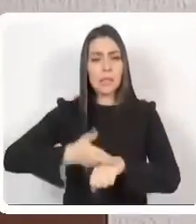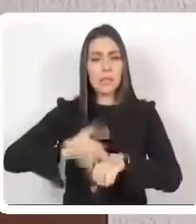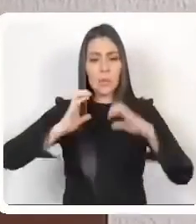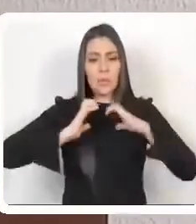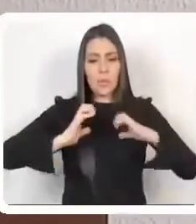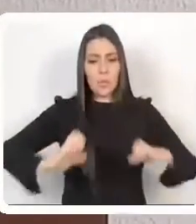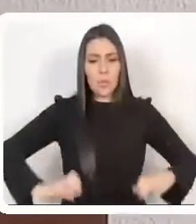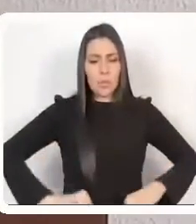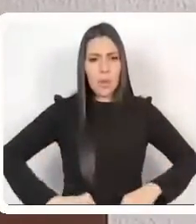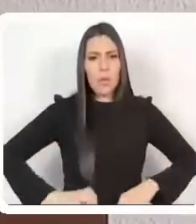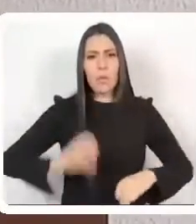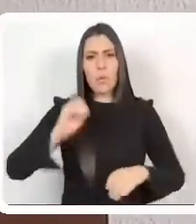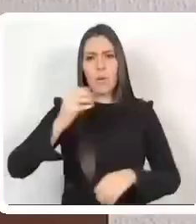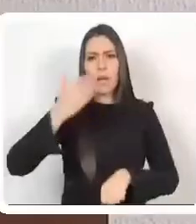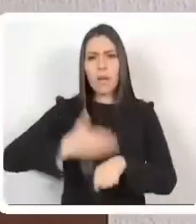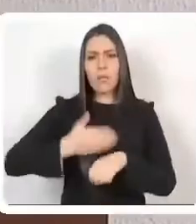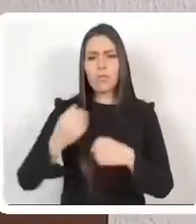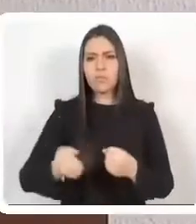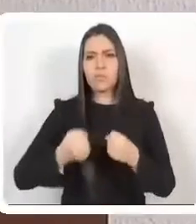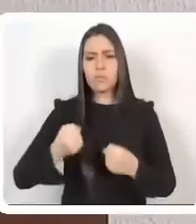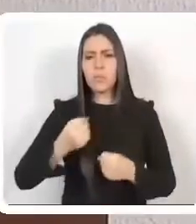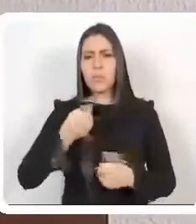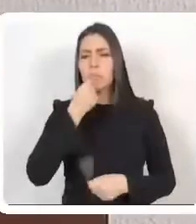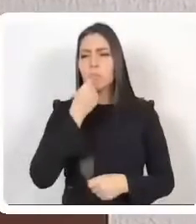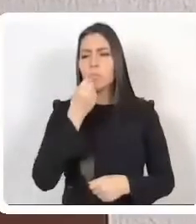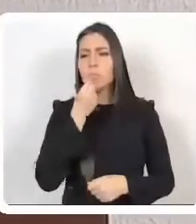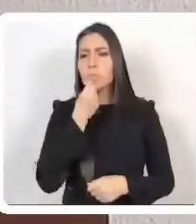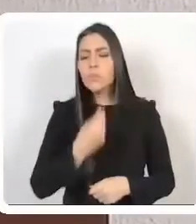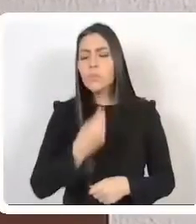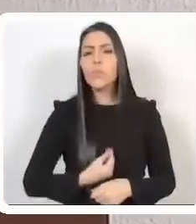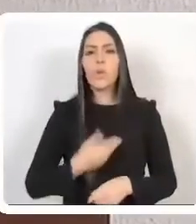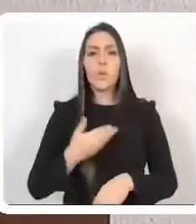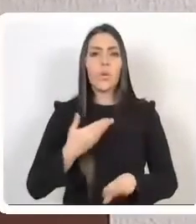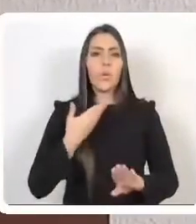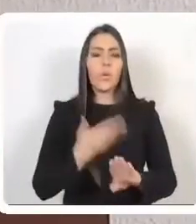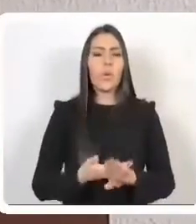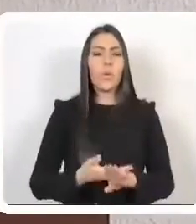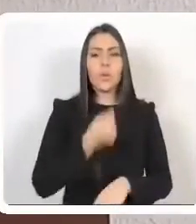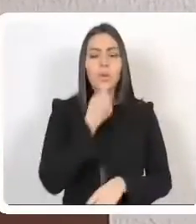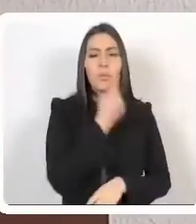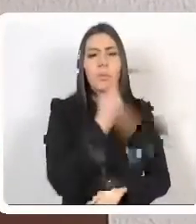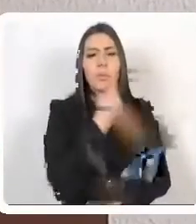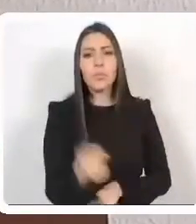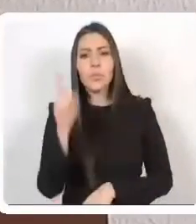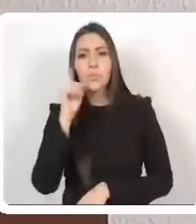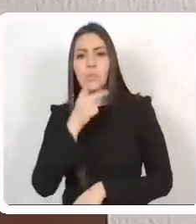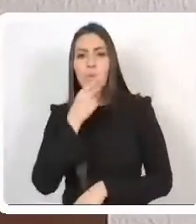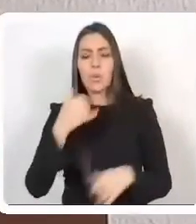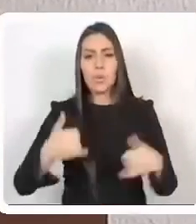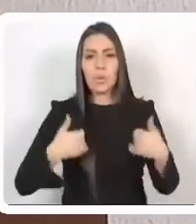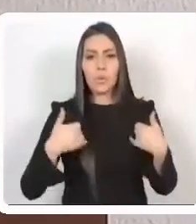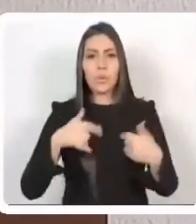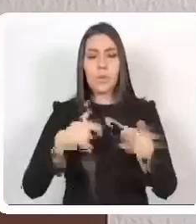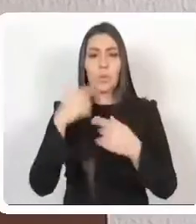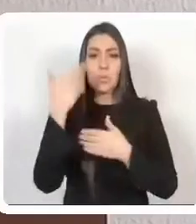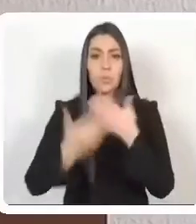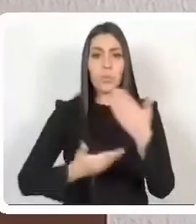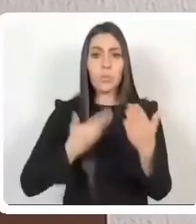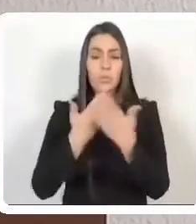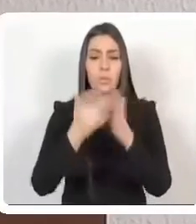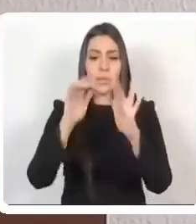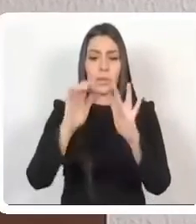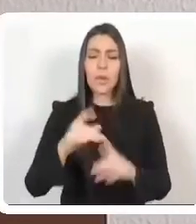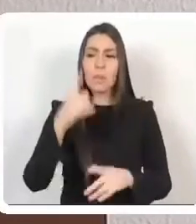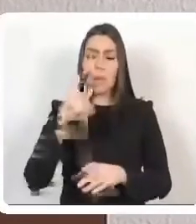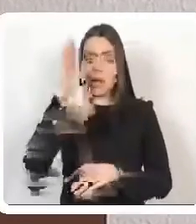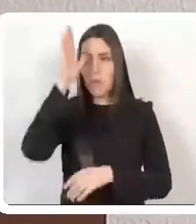castigo humillante contra niñas, niños y adolescentes. La iniciativa de decreto se inscribe en el cumplimiento de un mandato